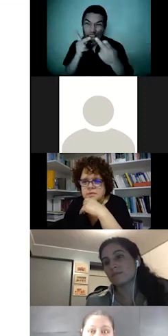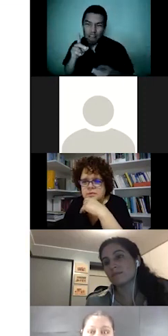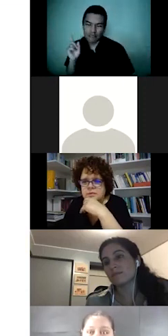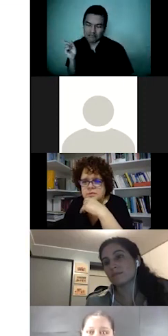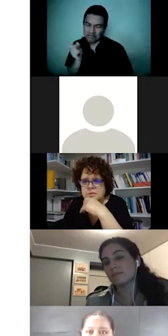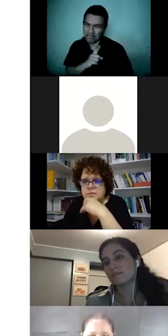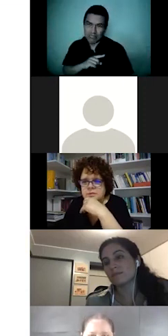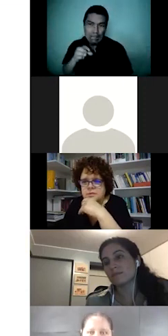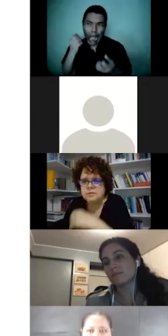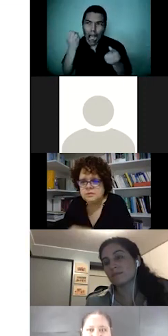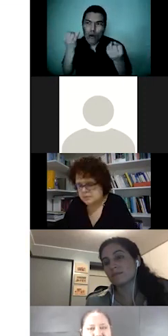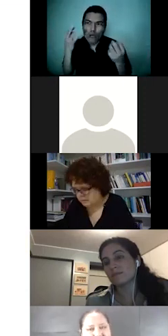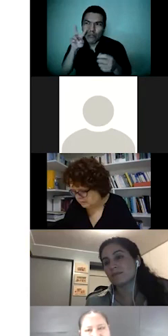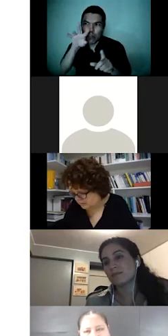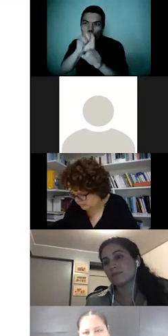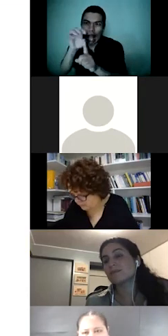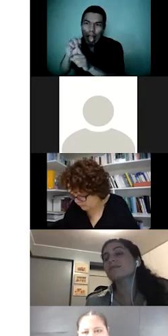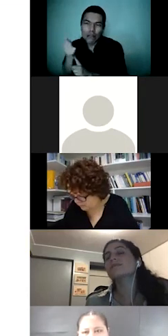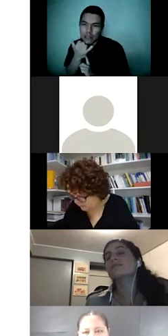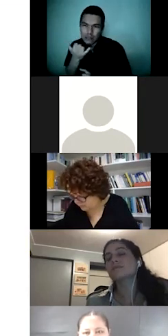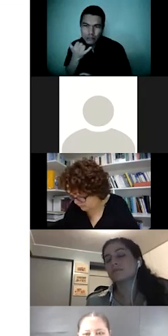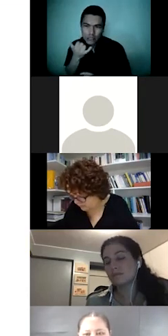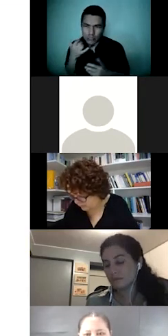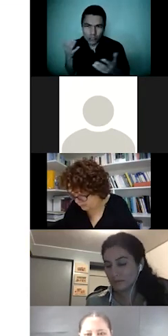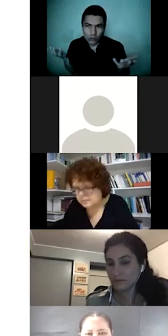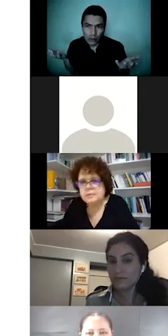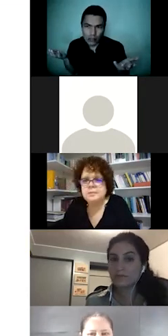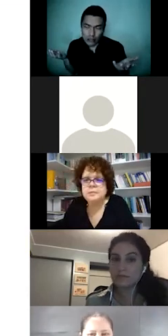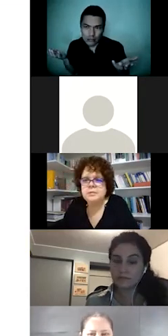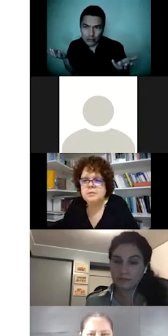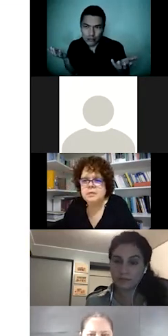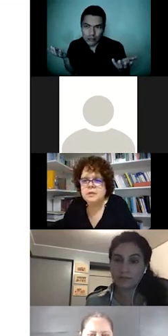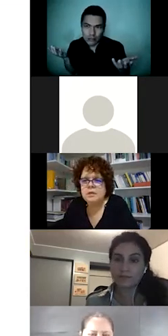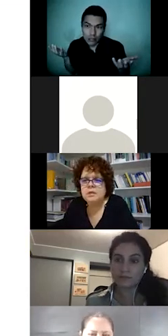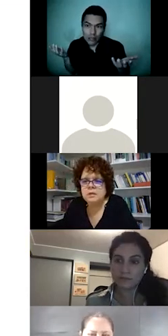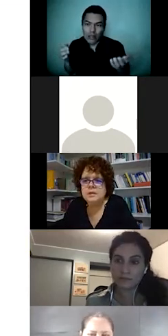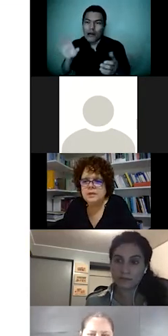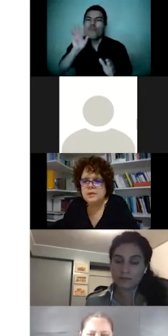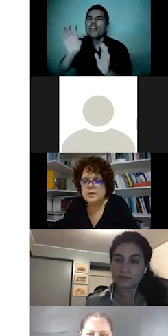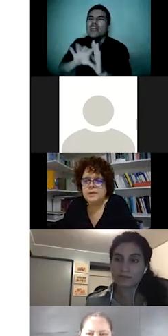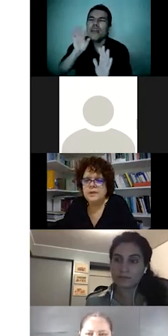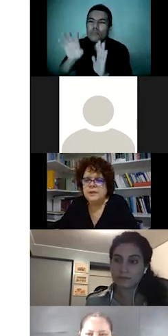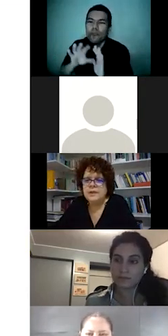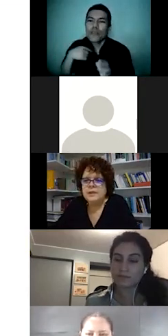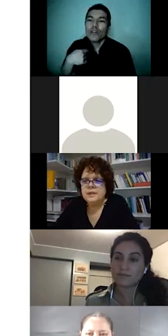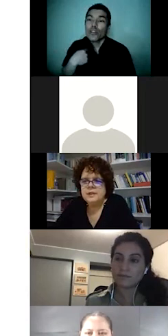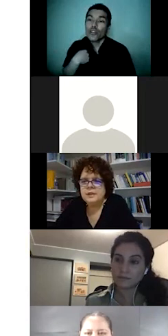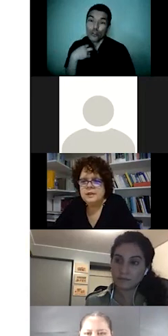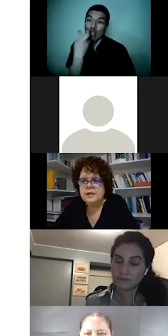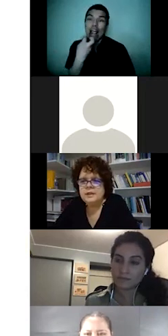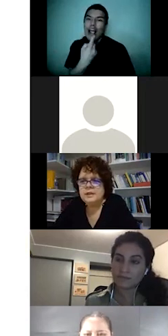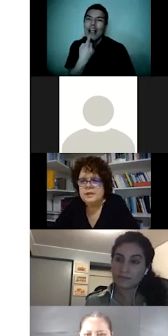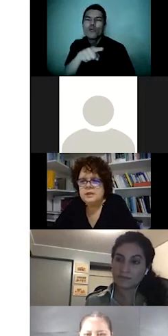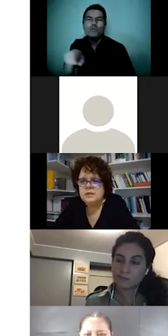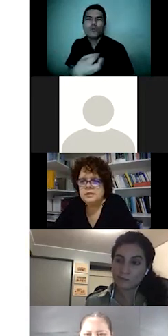se entienda completo a la perfección, no se entiende. Es un pequeño porcentaje, así que no habría ningún problema. Por